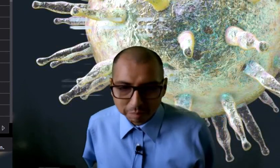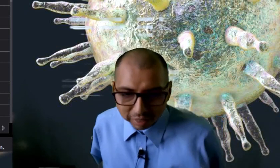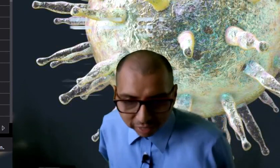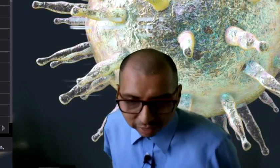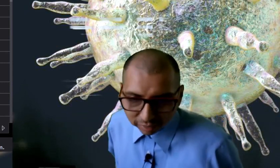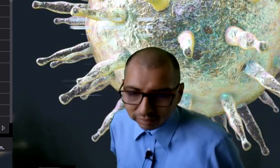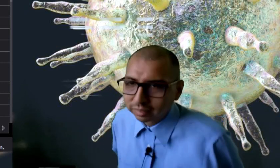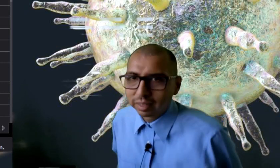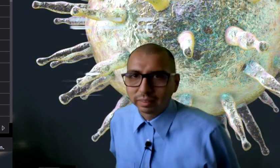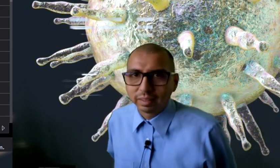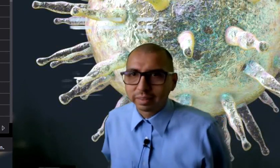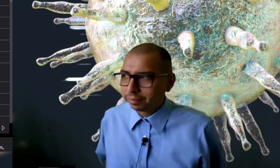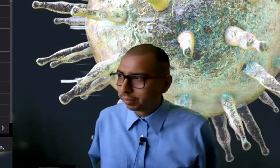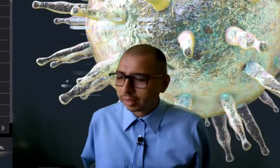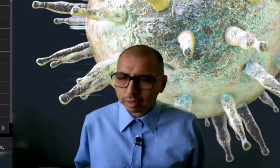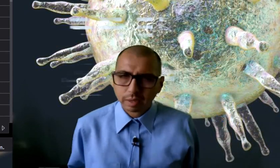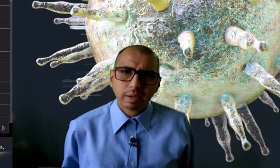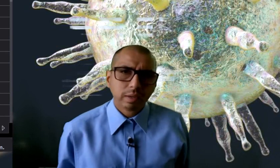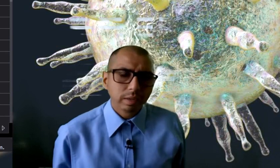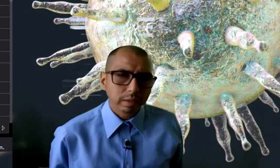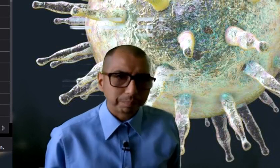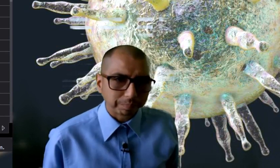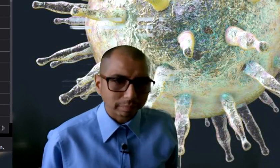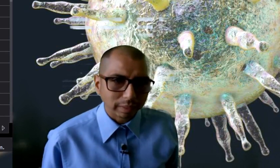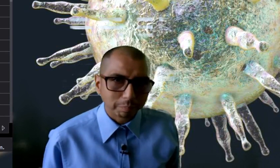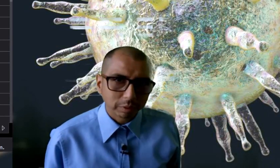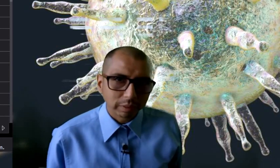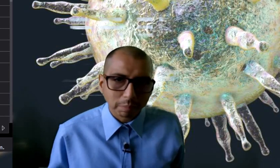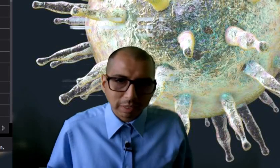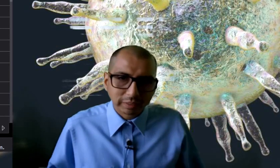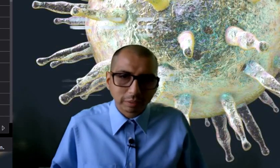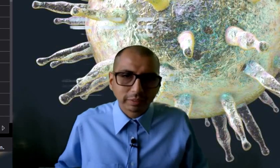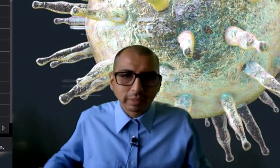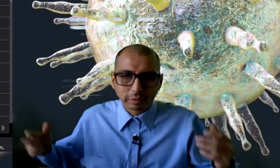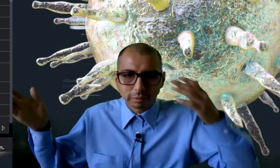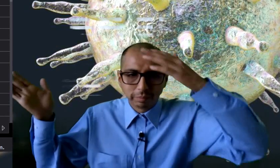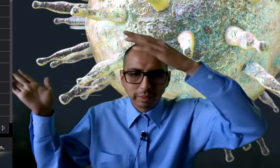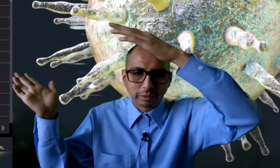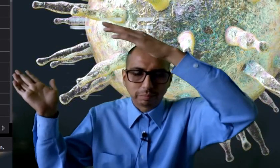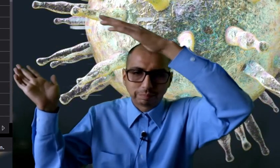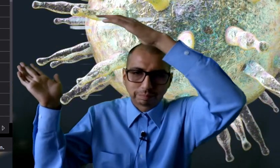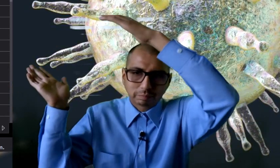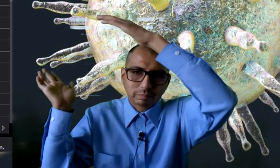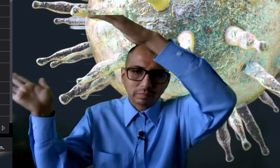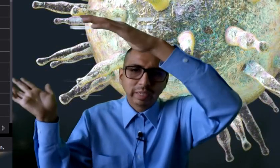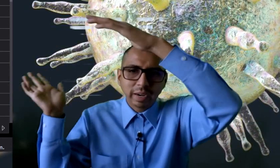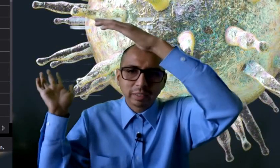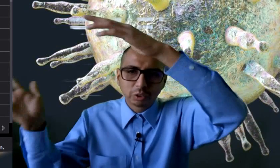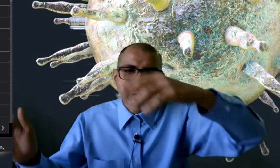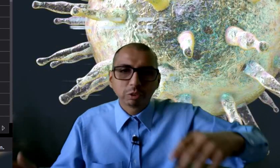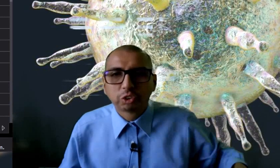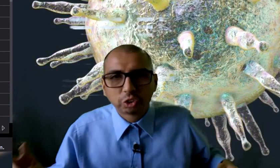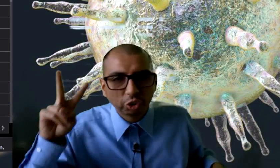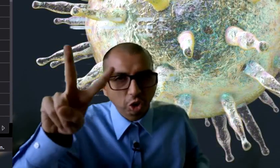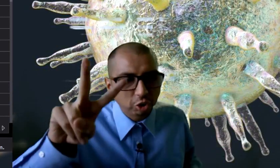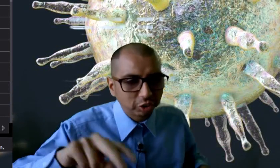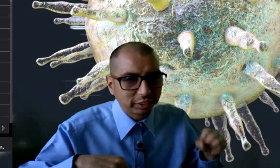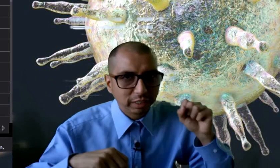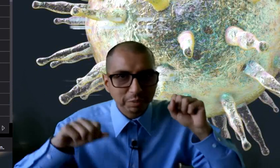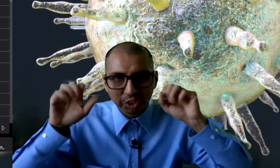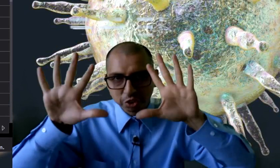y media de la tarde pues nada más les traigo este dato no el dato ya somos